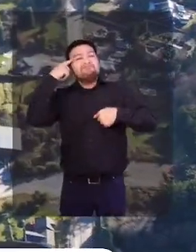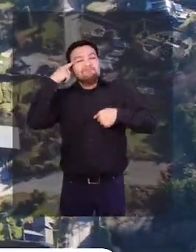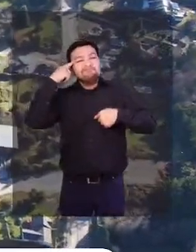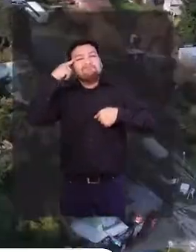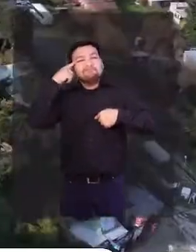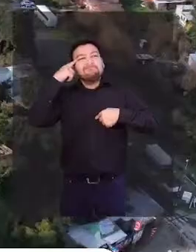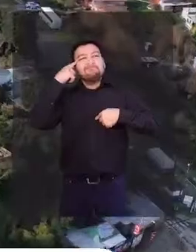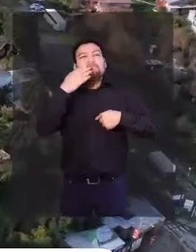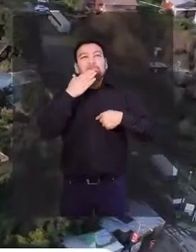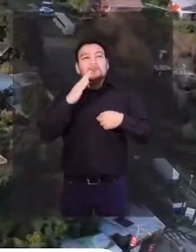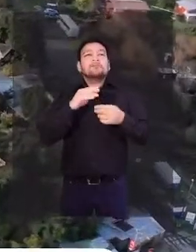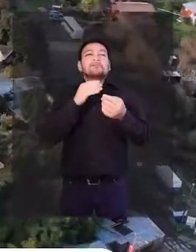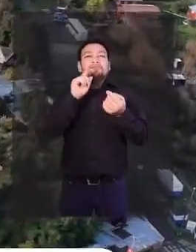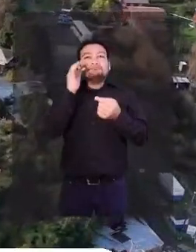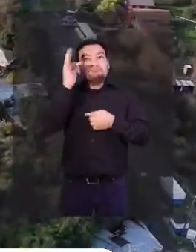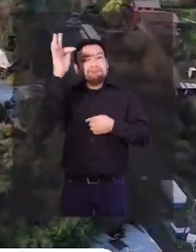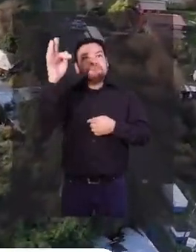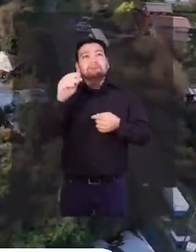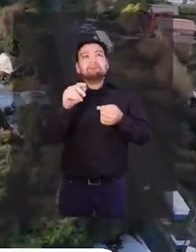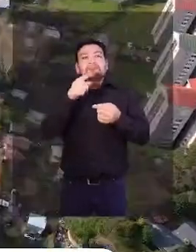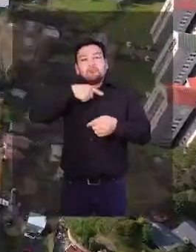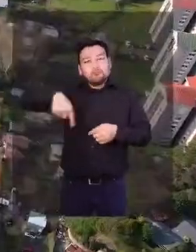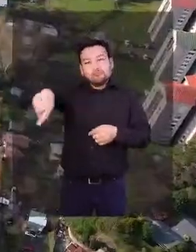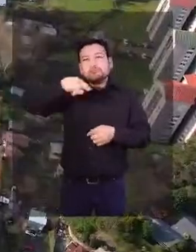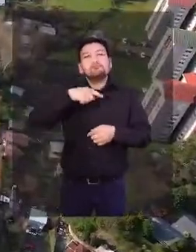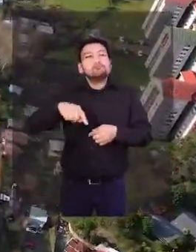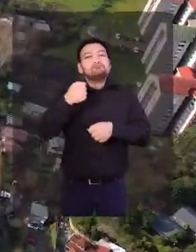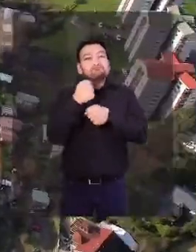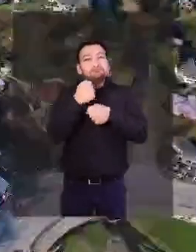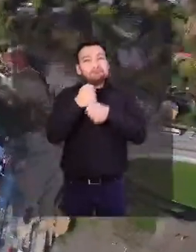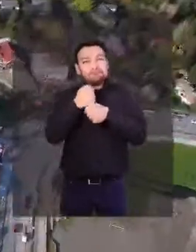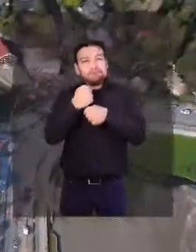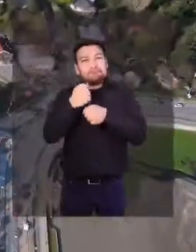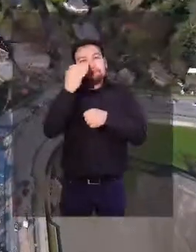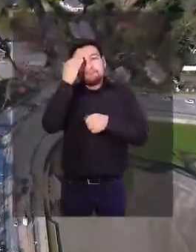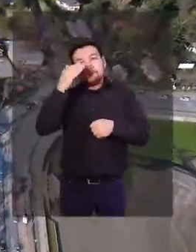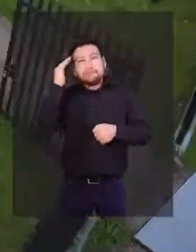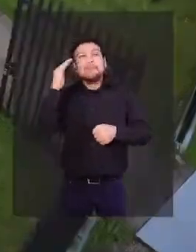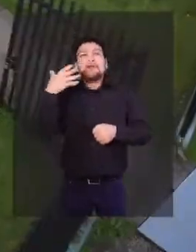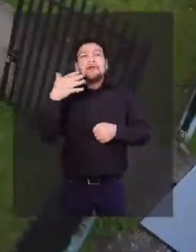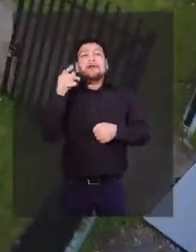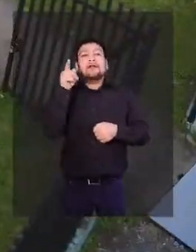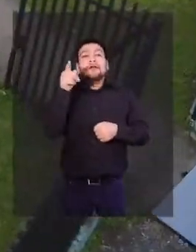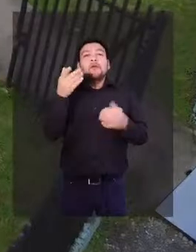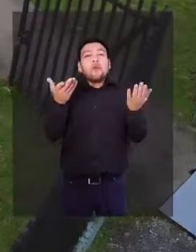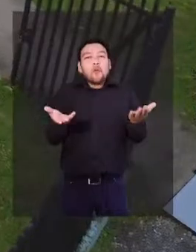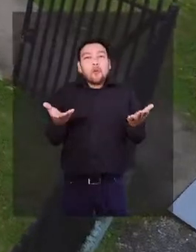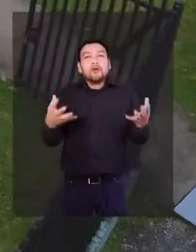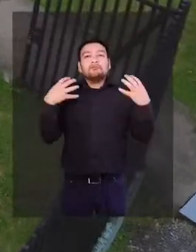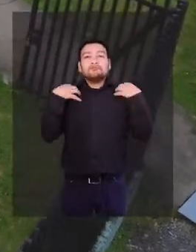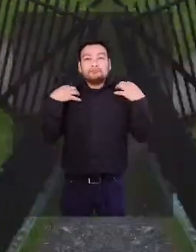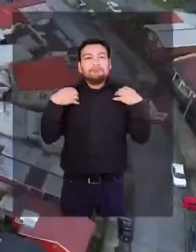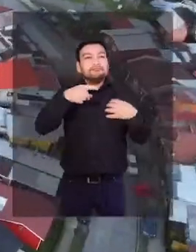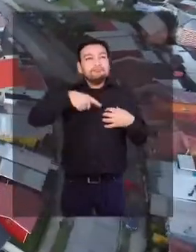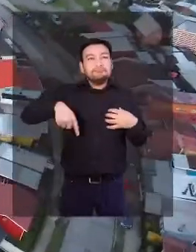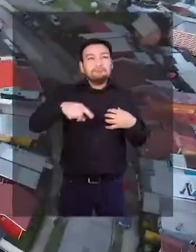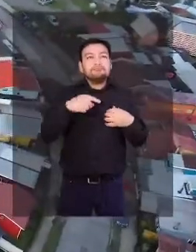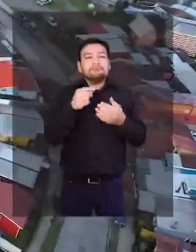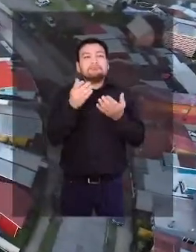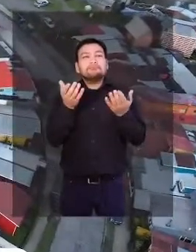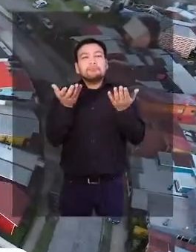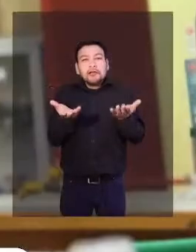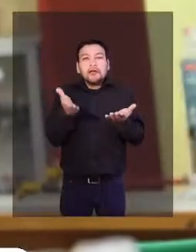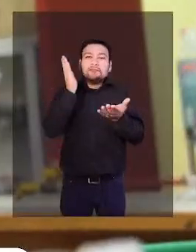de educación superior en la región, consolidándonos como un centro académico de relevancia en la capital